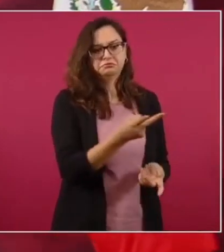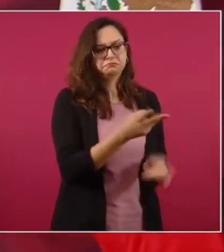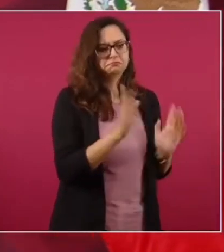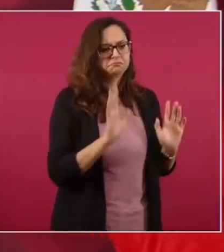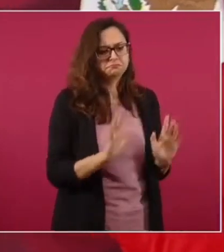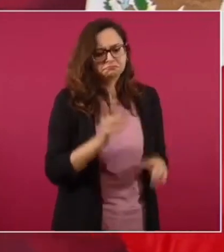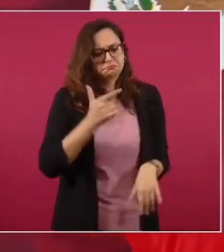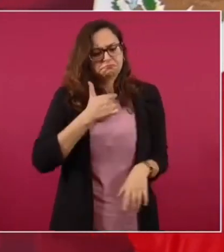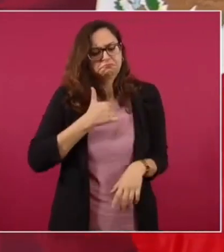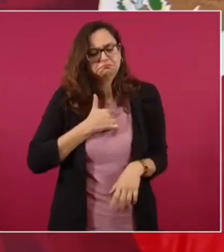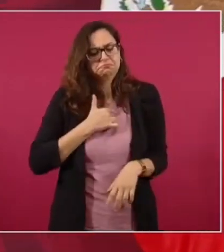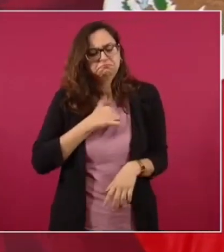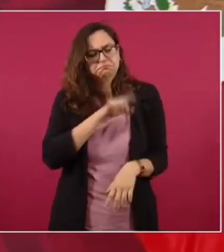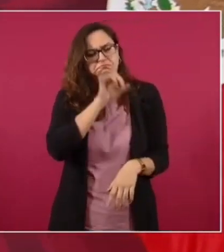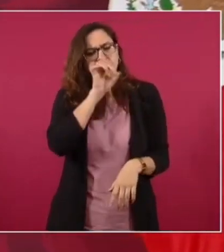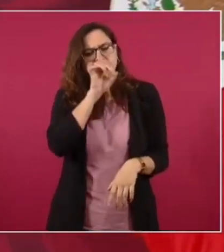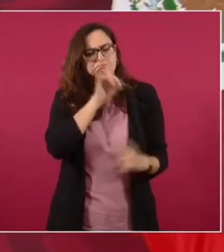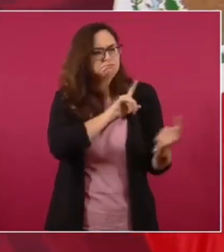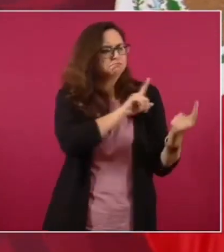dos,